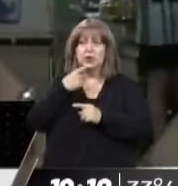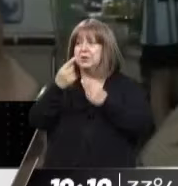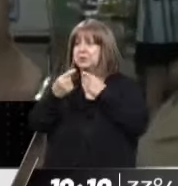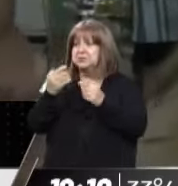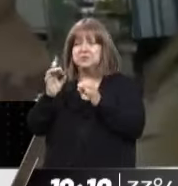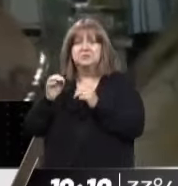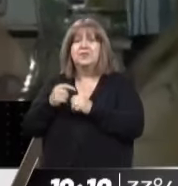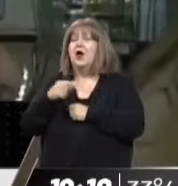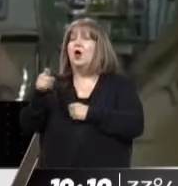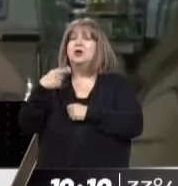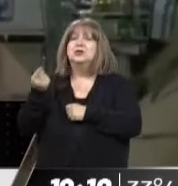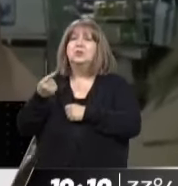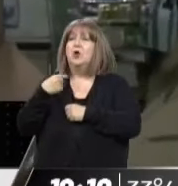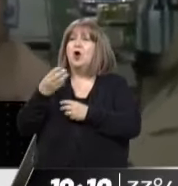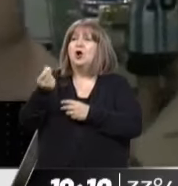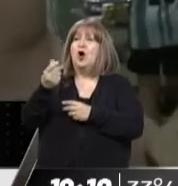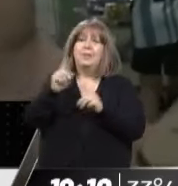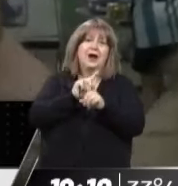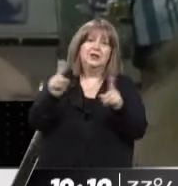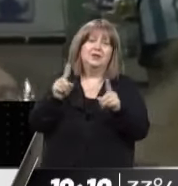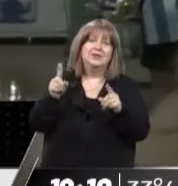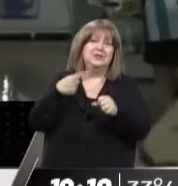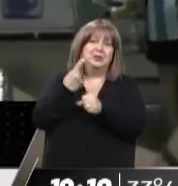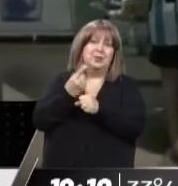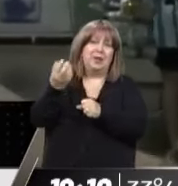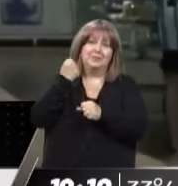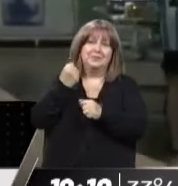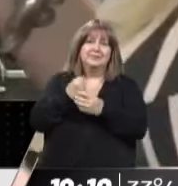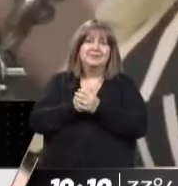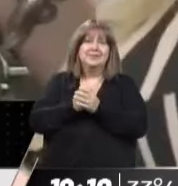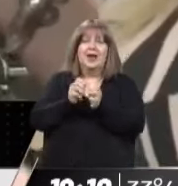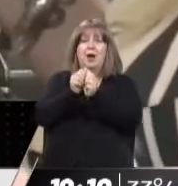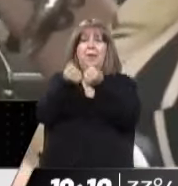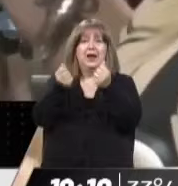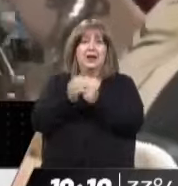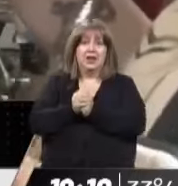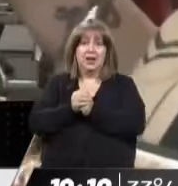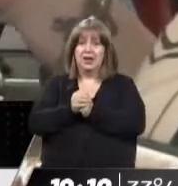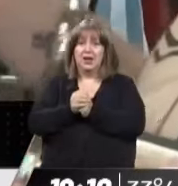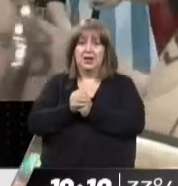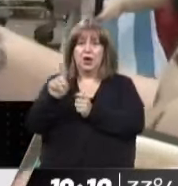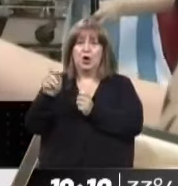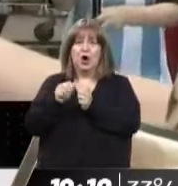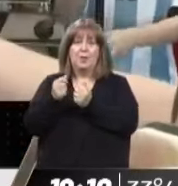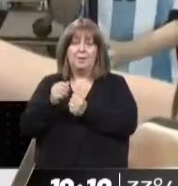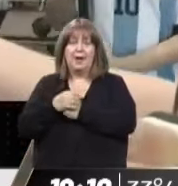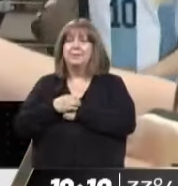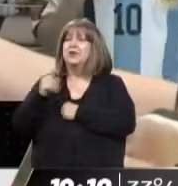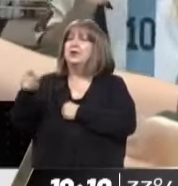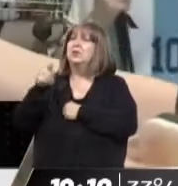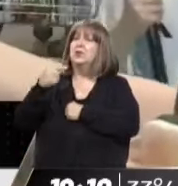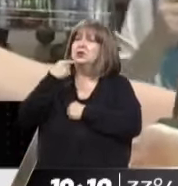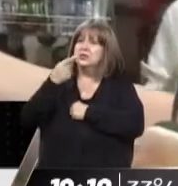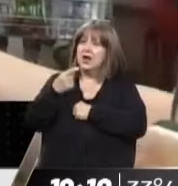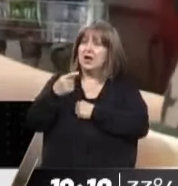Todo ha subido. ¿Y algún producto que haya dejado de comprar justamente porque ya no se puede? Pan. ¿Ha notado diferencia de precios?